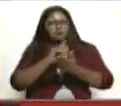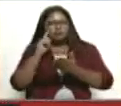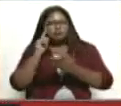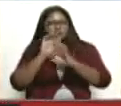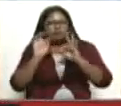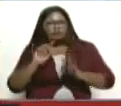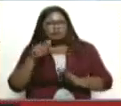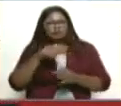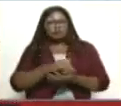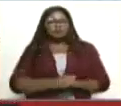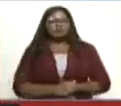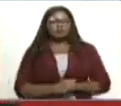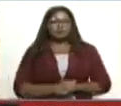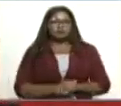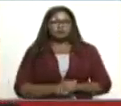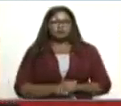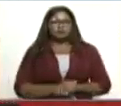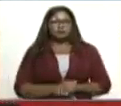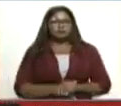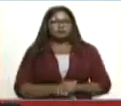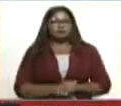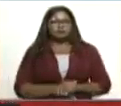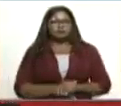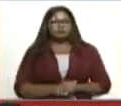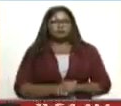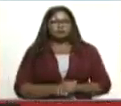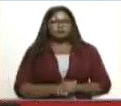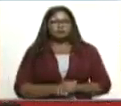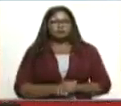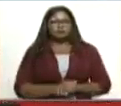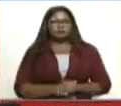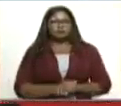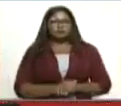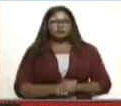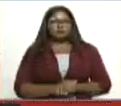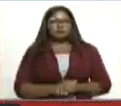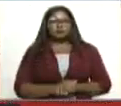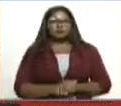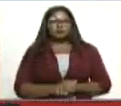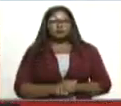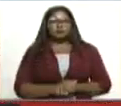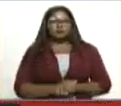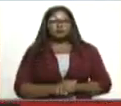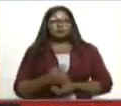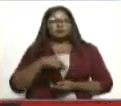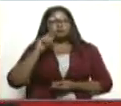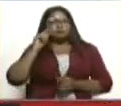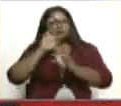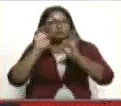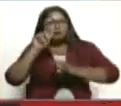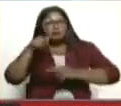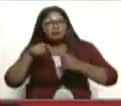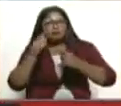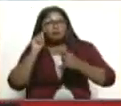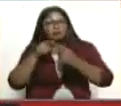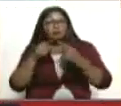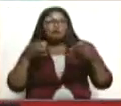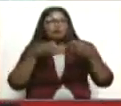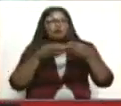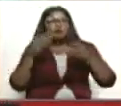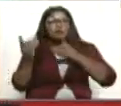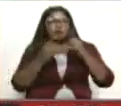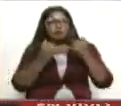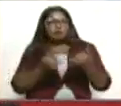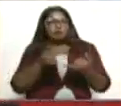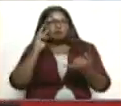planificando, que somos los que estamos acá en la mesa de diálogos e incluso acá en la Alta